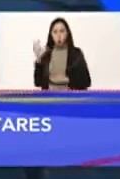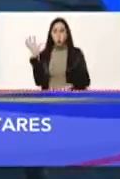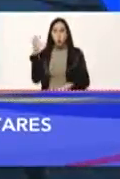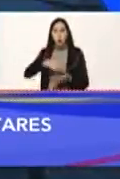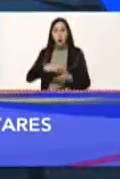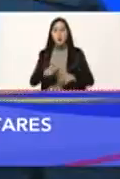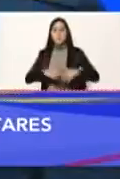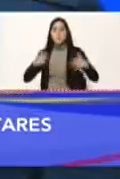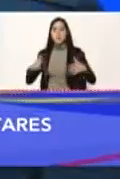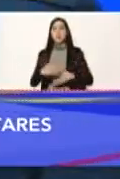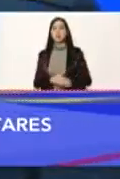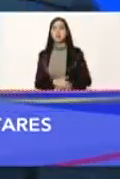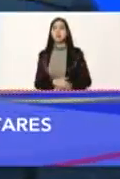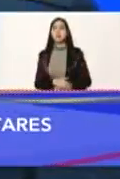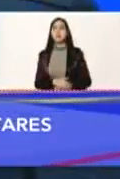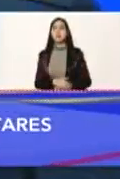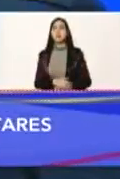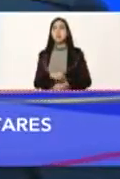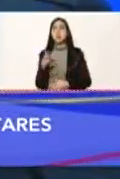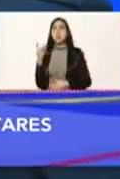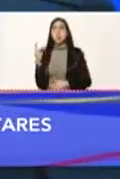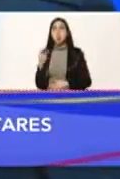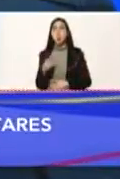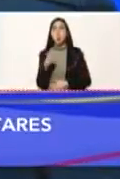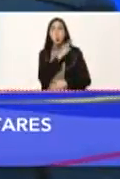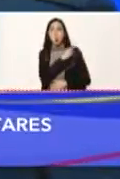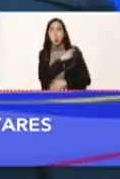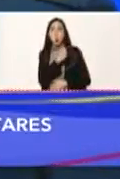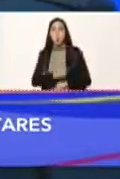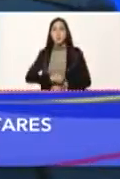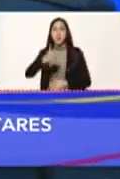CEO y segundo comandante.